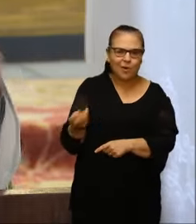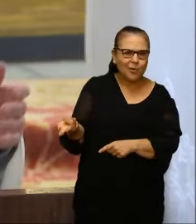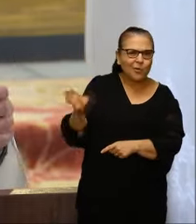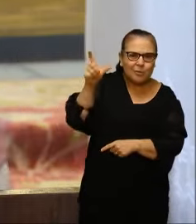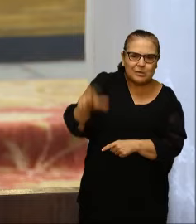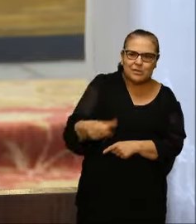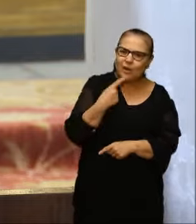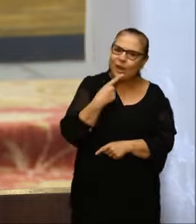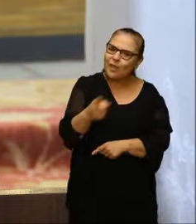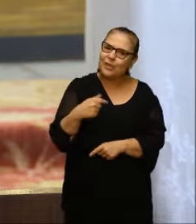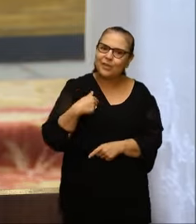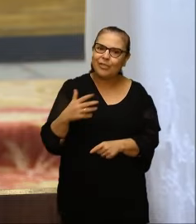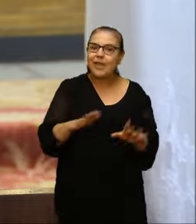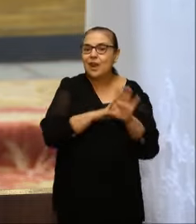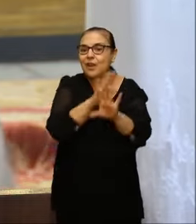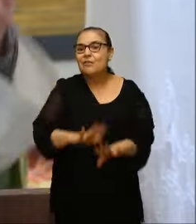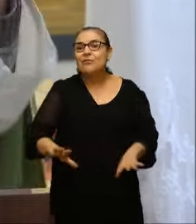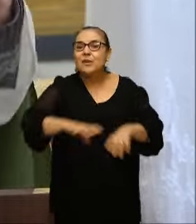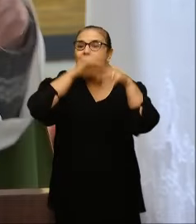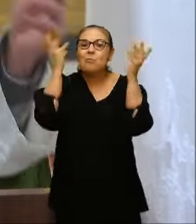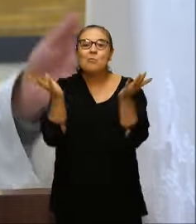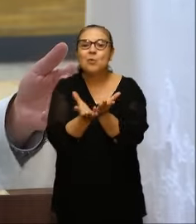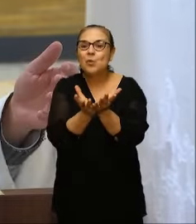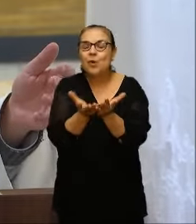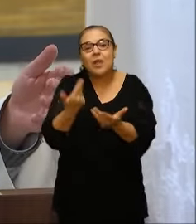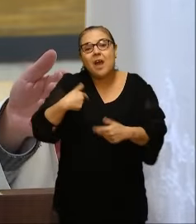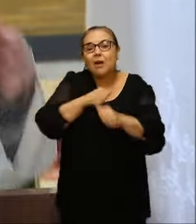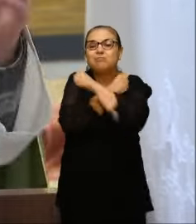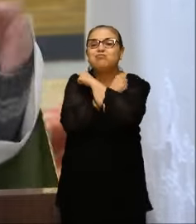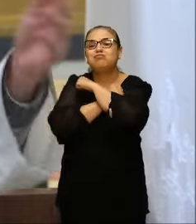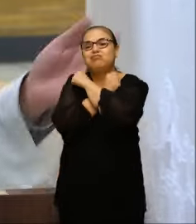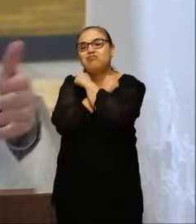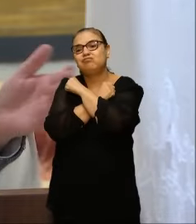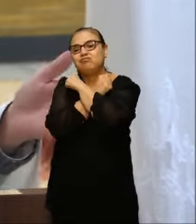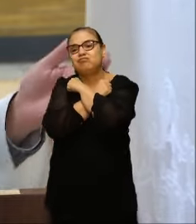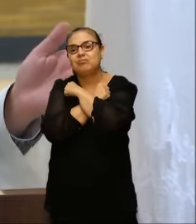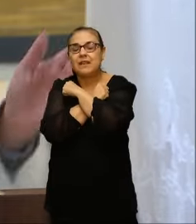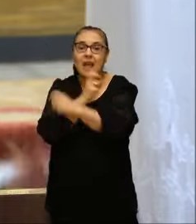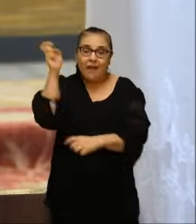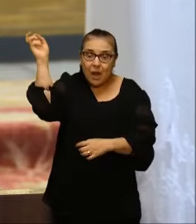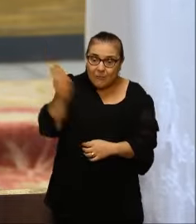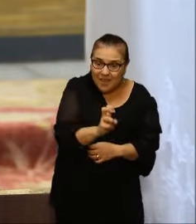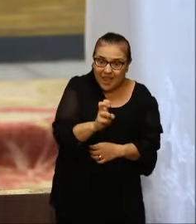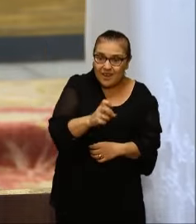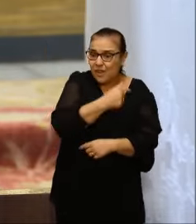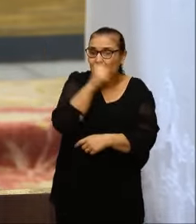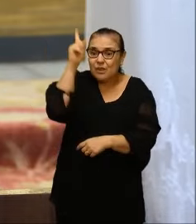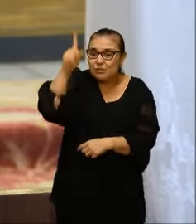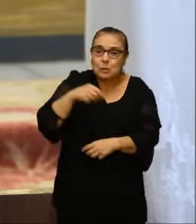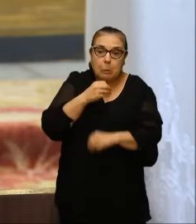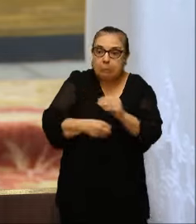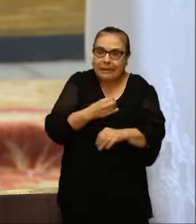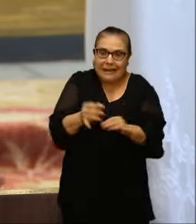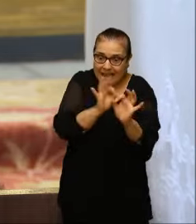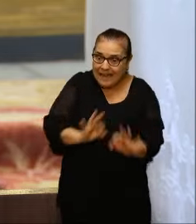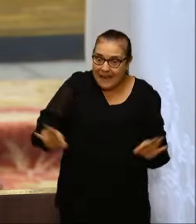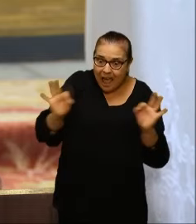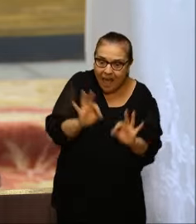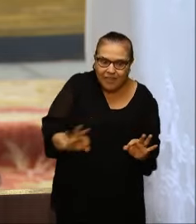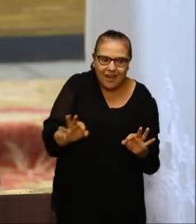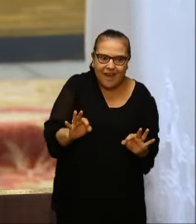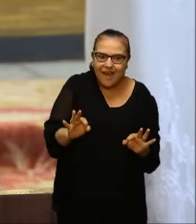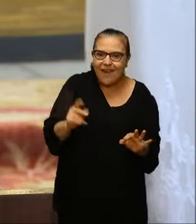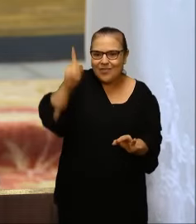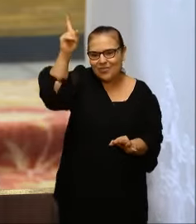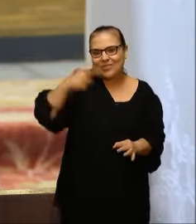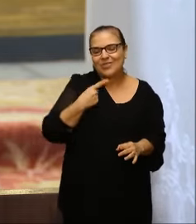que llegaba el fin del mundo y estaban de brazos cruzados esperando a ver cuándo llegaba Dios y no hacían nada. Y Dios dice que no, que la vida no